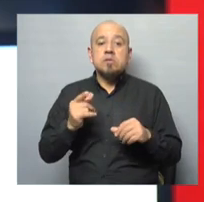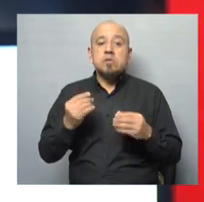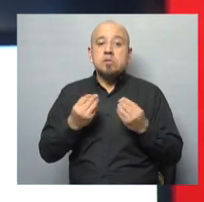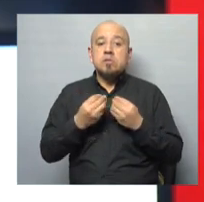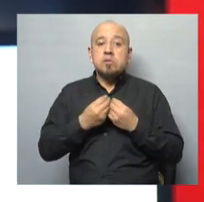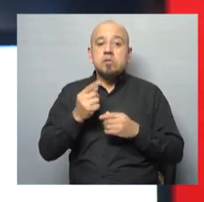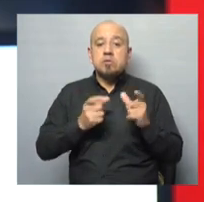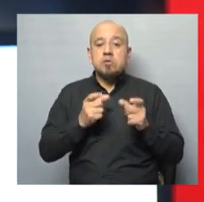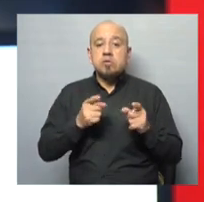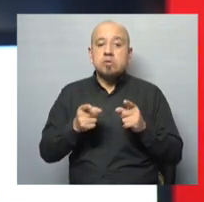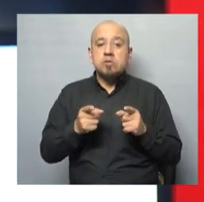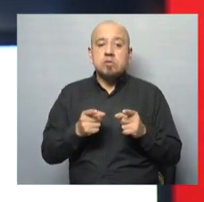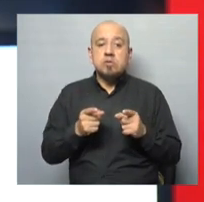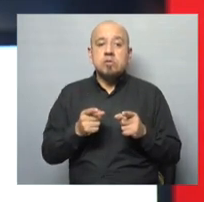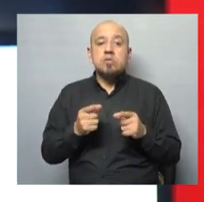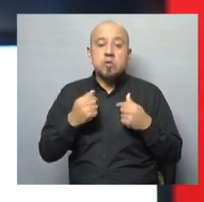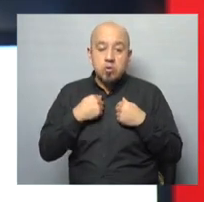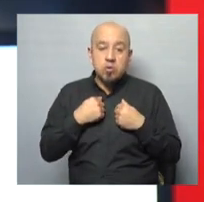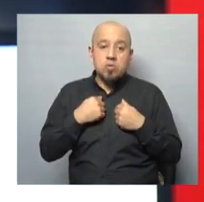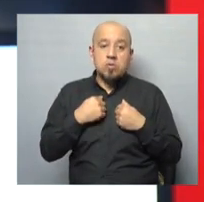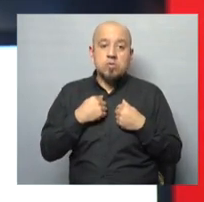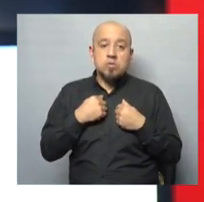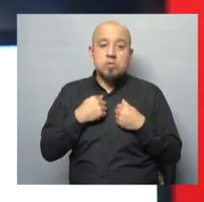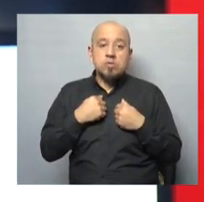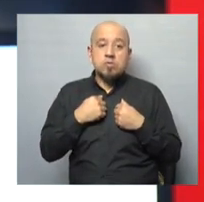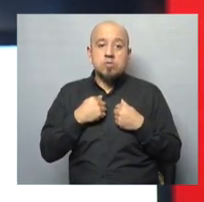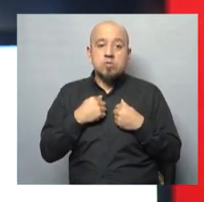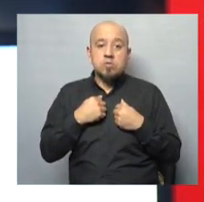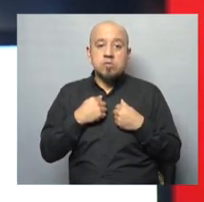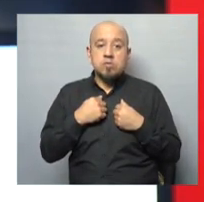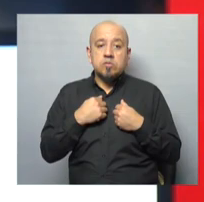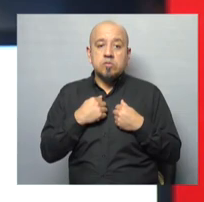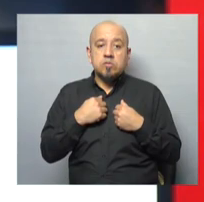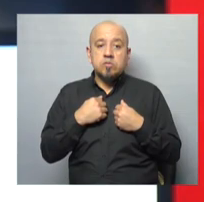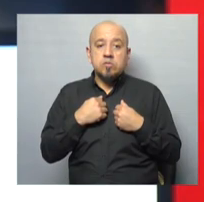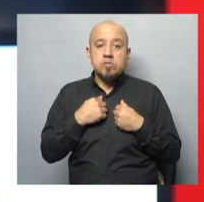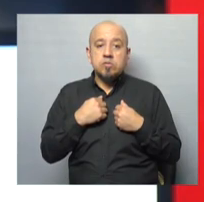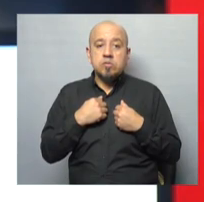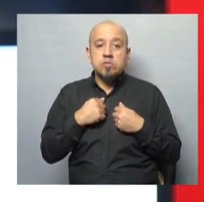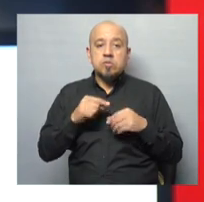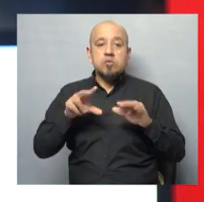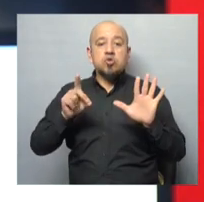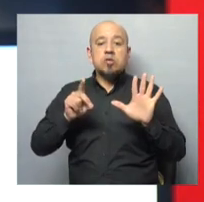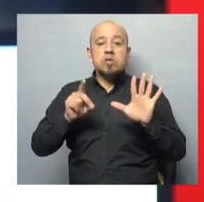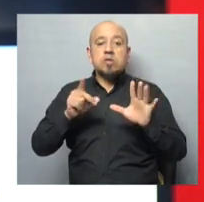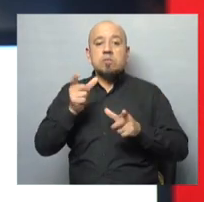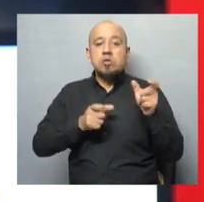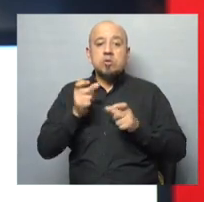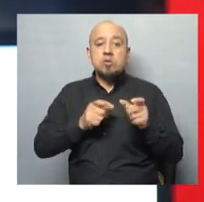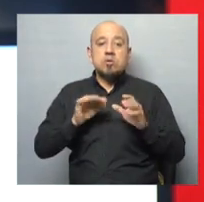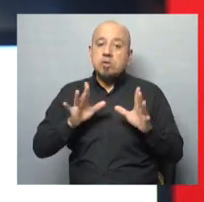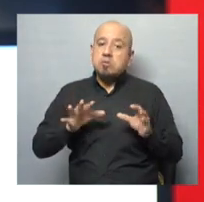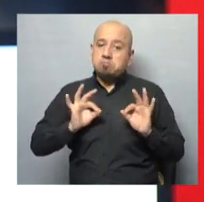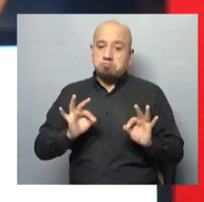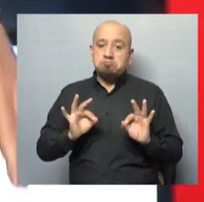personas y yo para mí qué sé yo 80 personas es un lujo